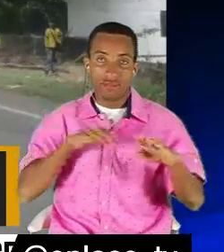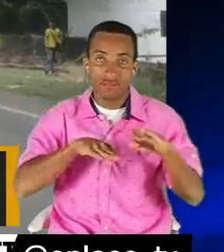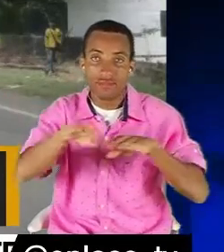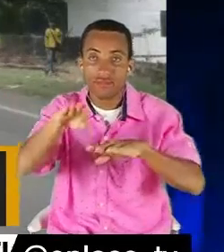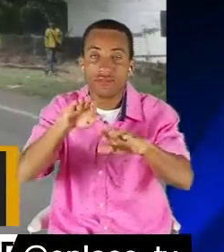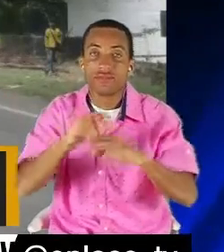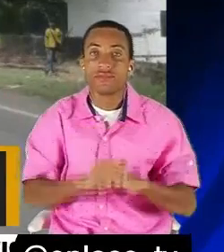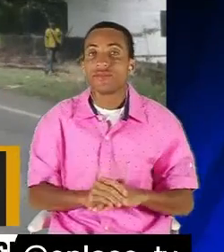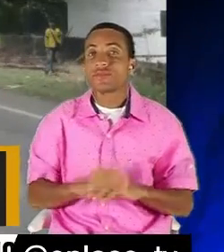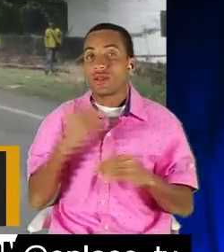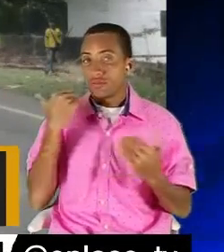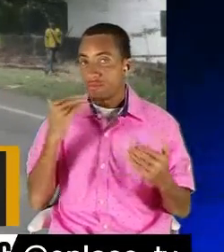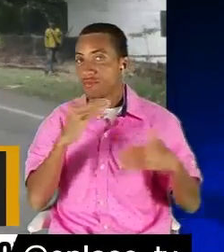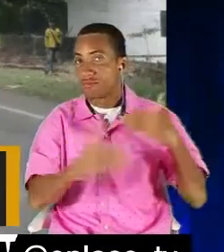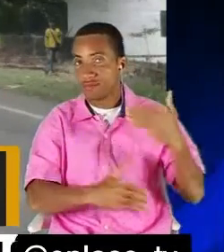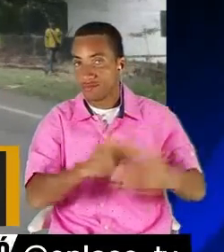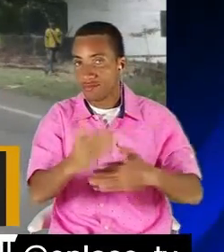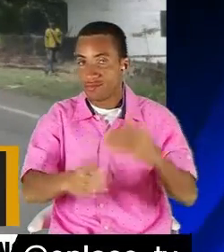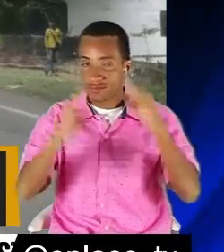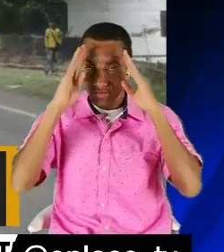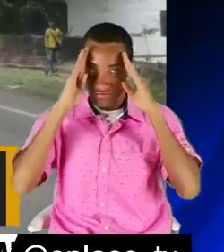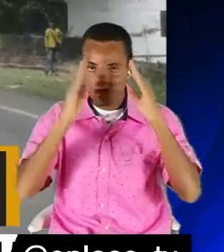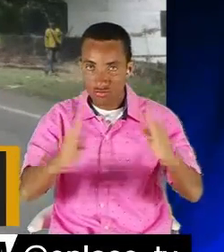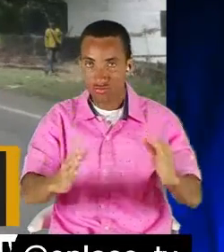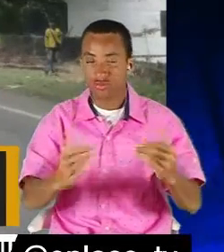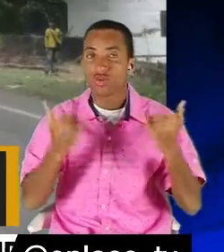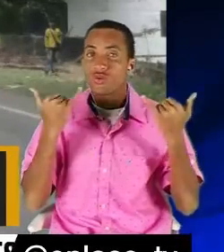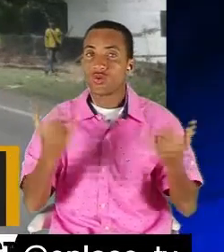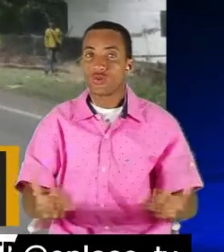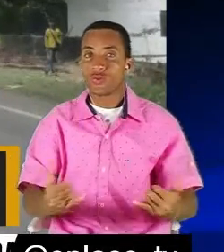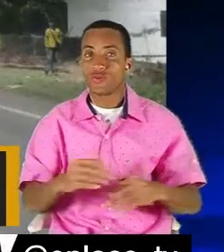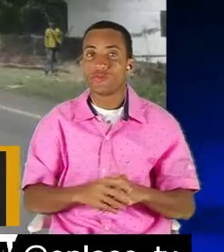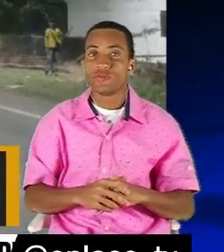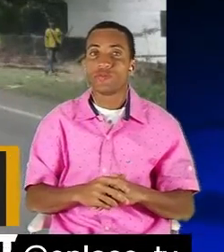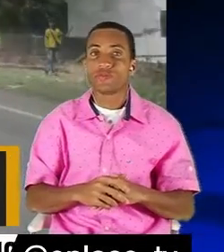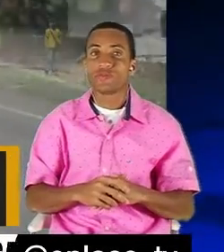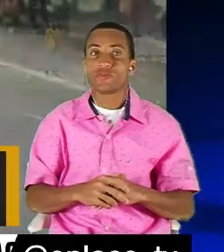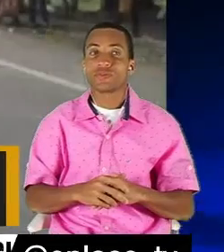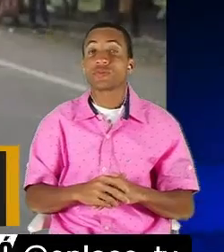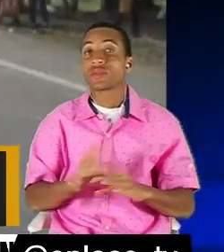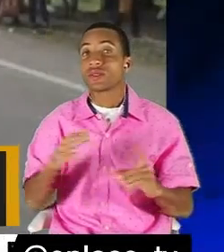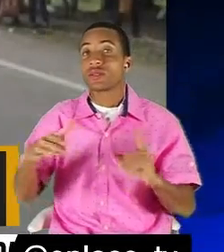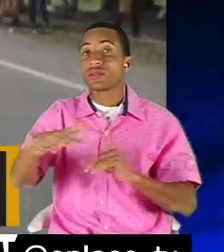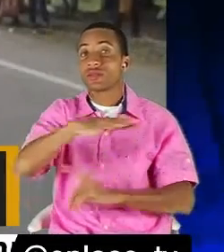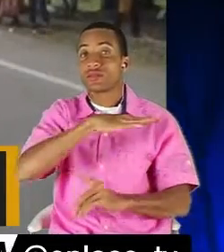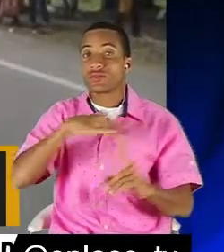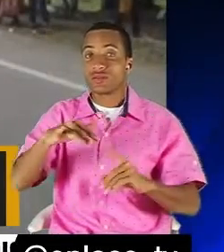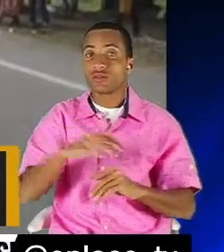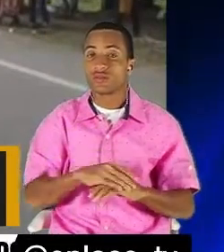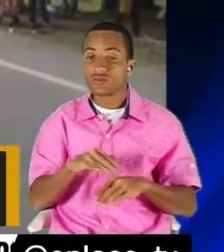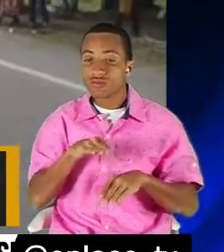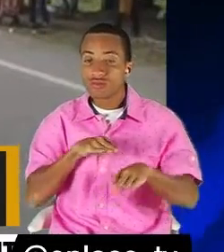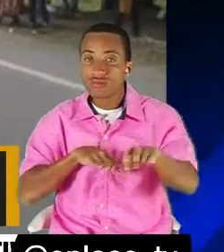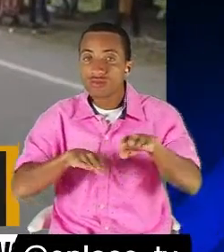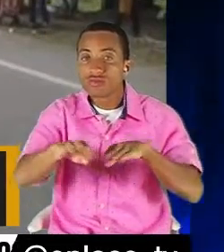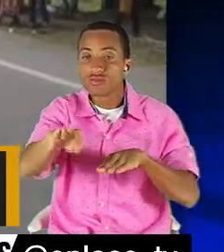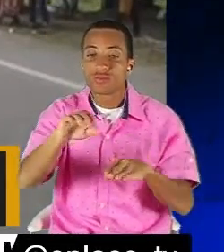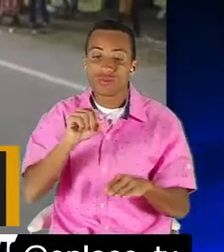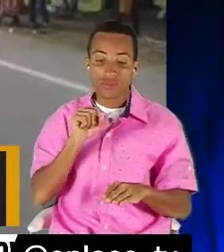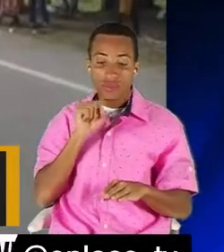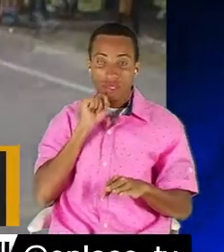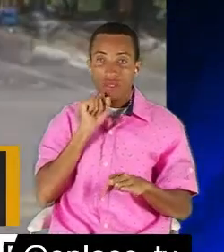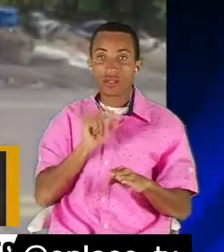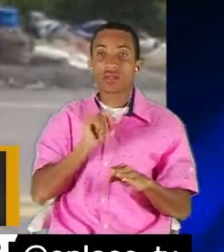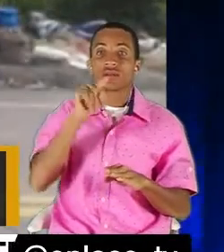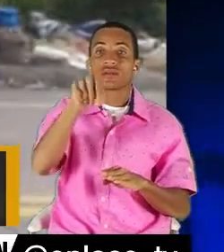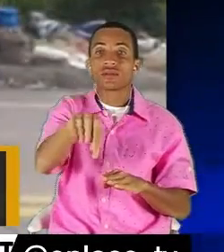desarrollo, estaremos muy pendientes de lo que pueda acontecer esta situación en la vía de entre Barranca Bermeja y la ciudad